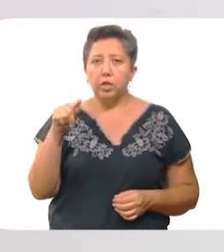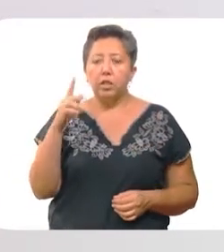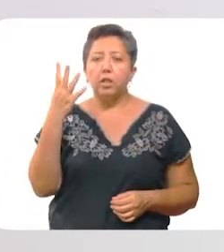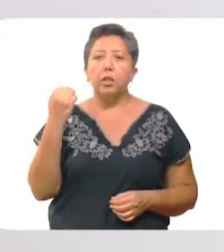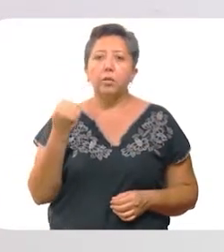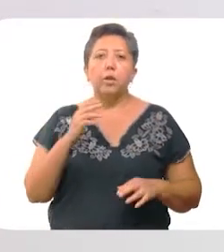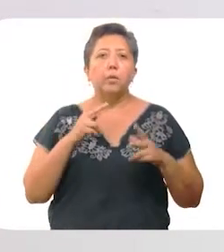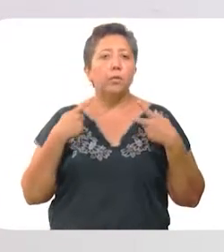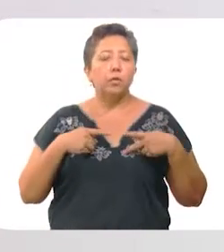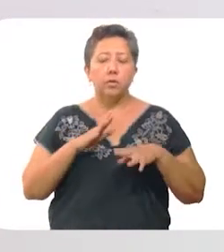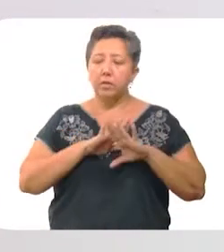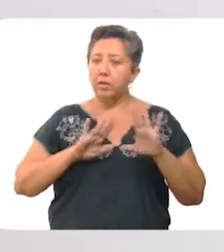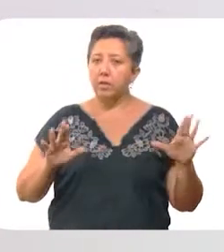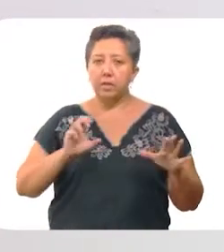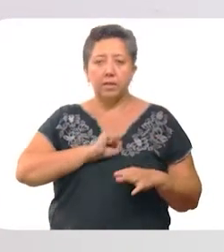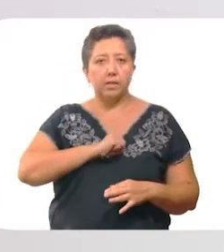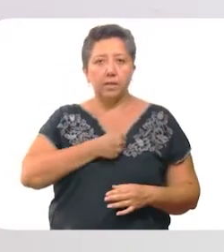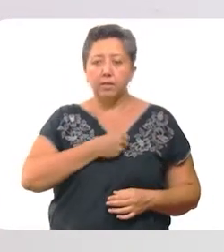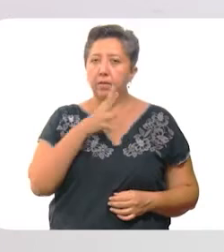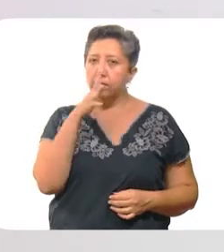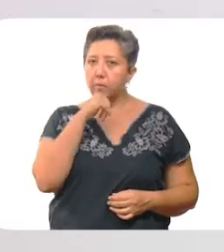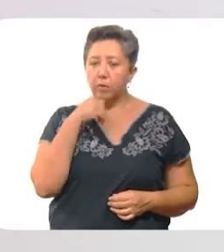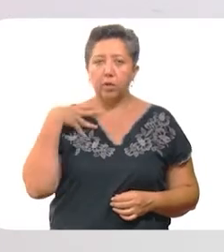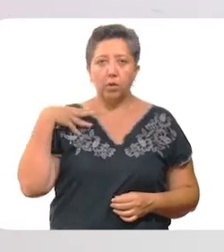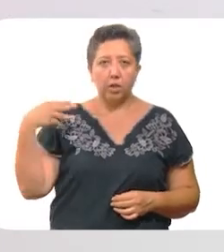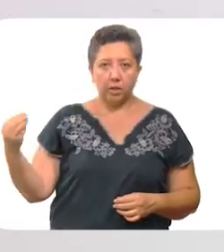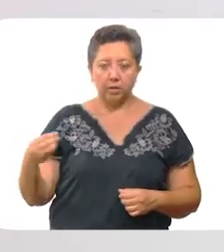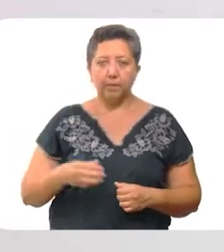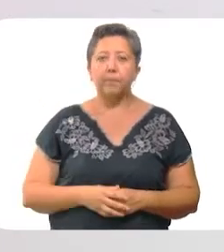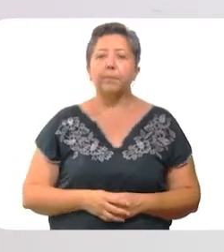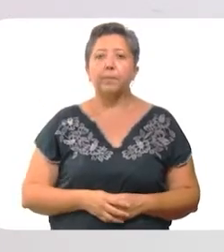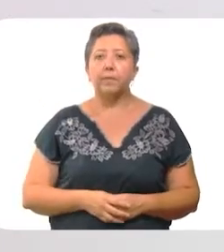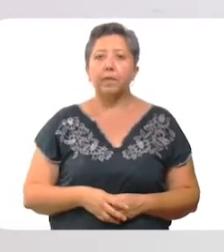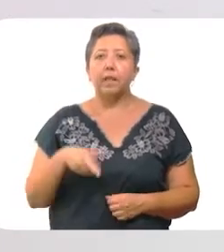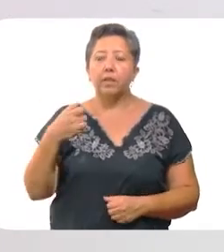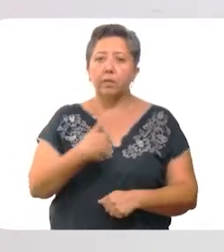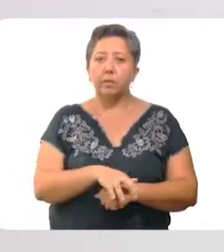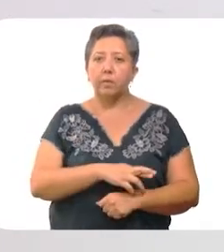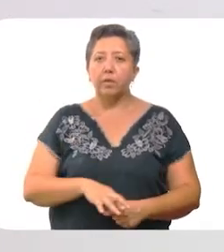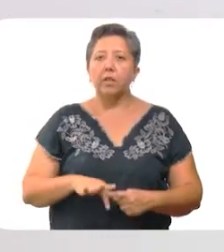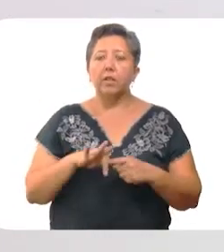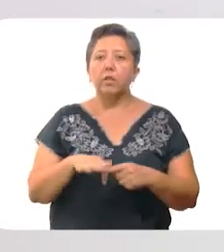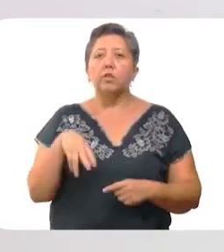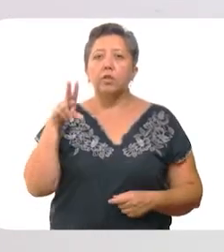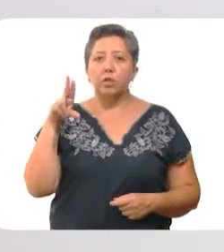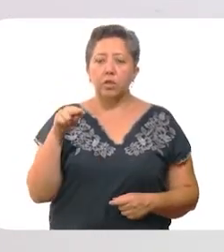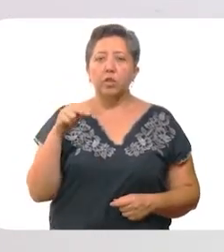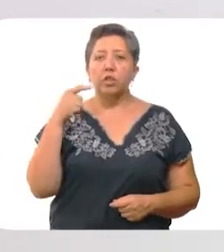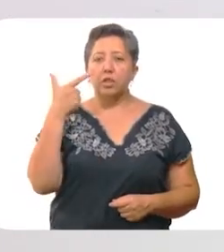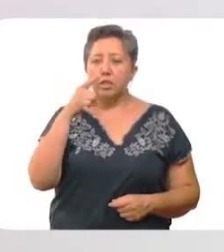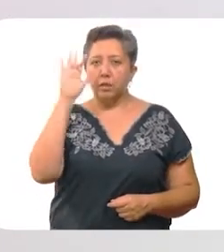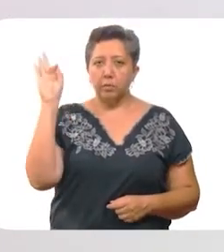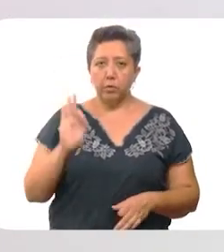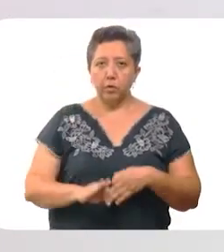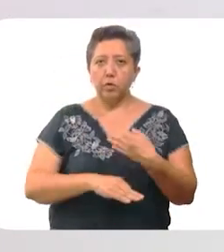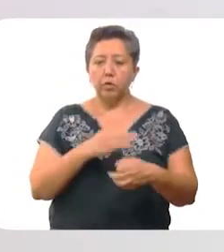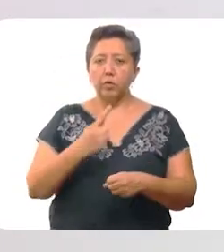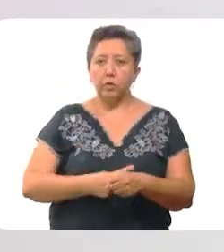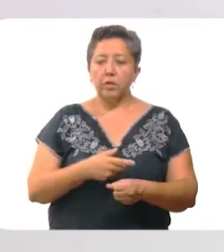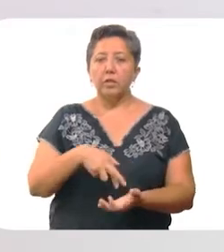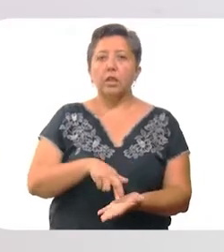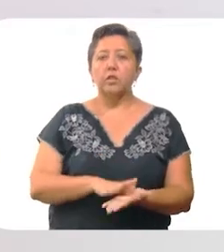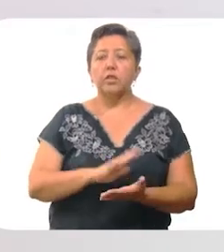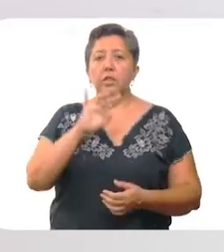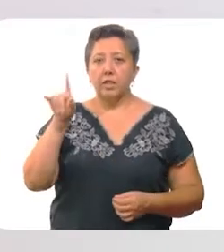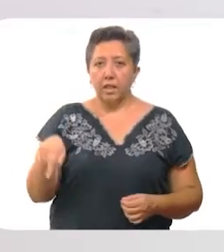35.479 pacientes ya se recuperaron, no presentan síntomas ni pueden contagiar. Esta cifra representa el 87% del total de